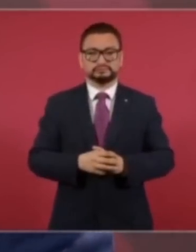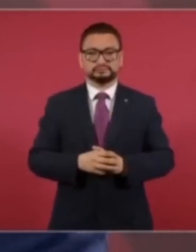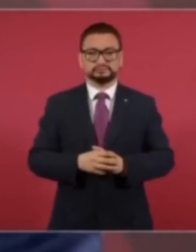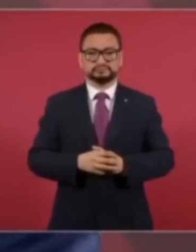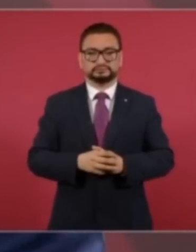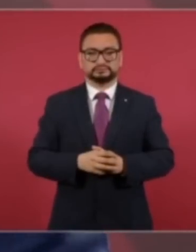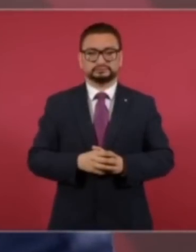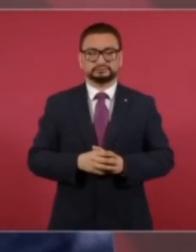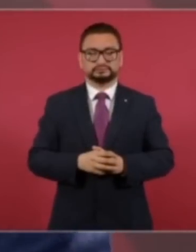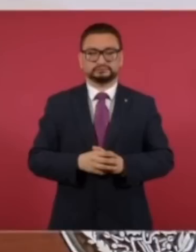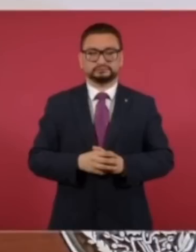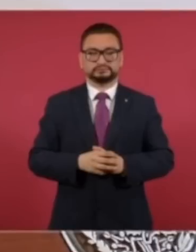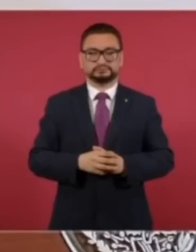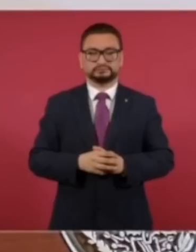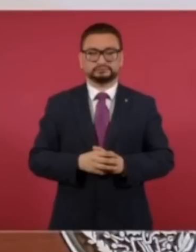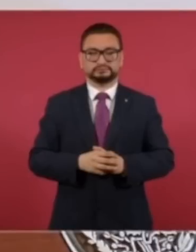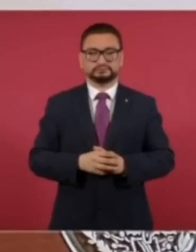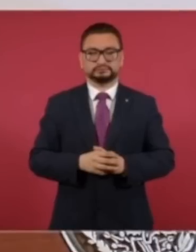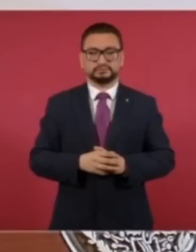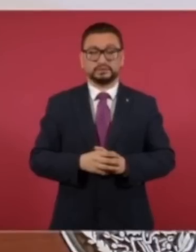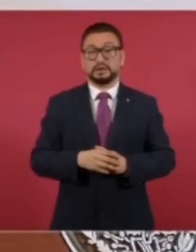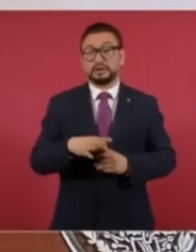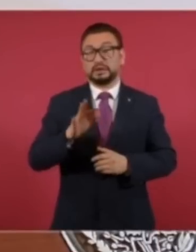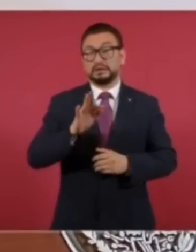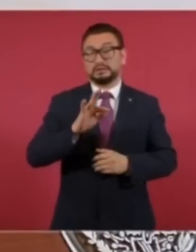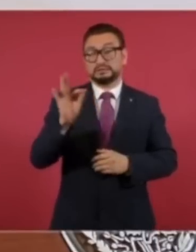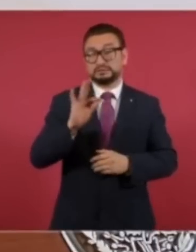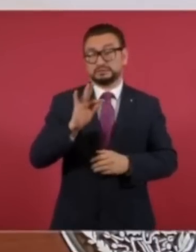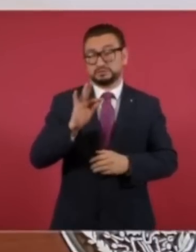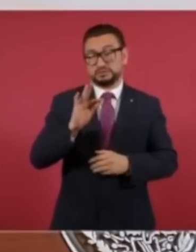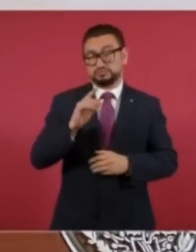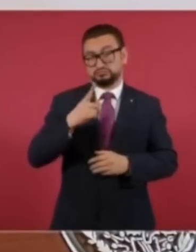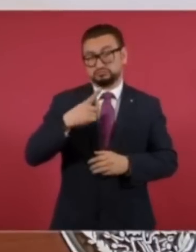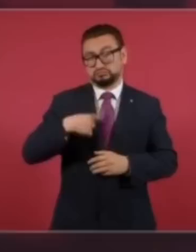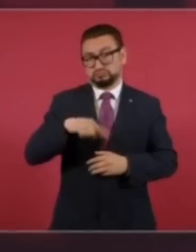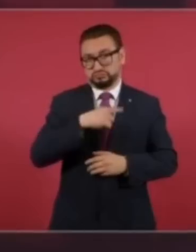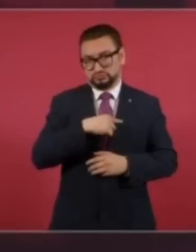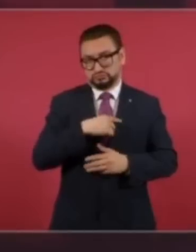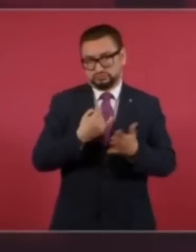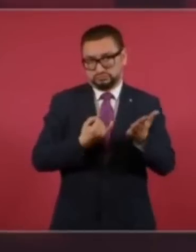que si optábamos, y esa es mi opinión,